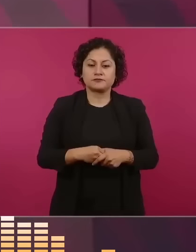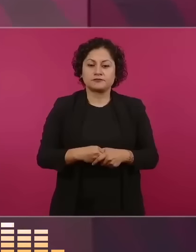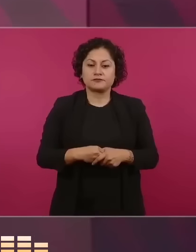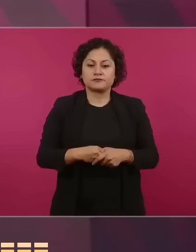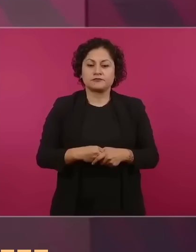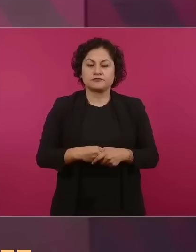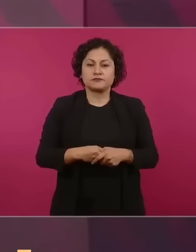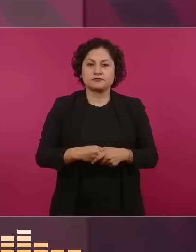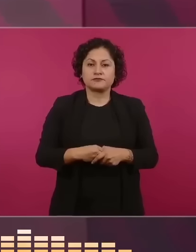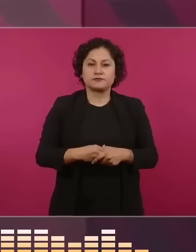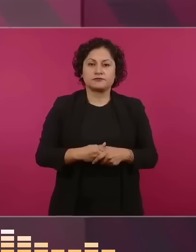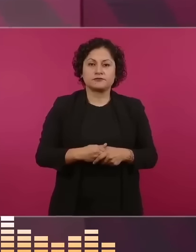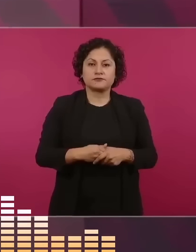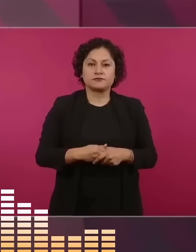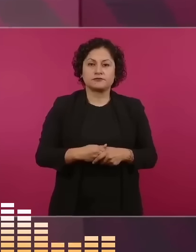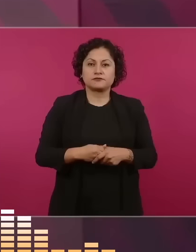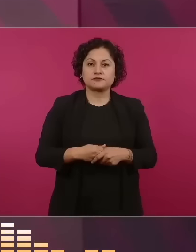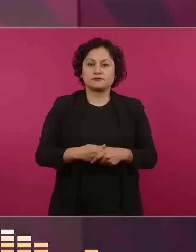una